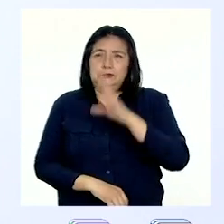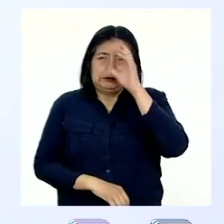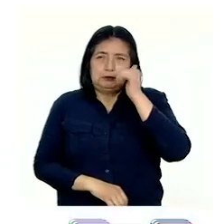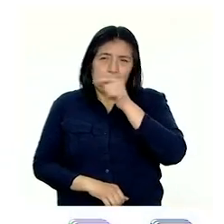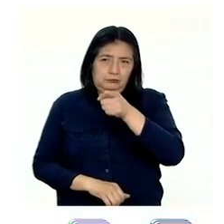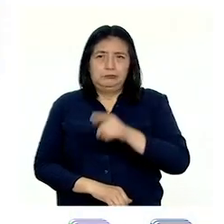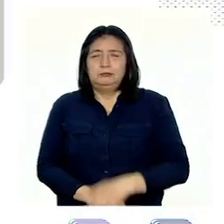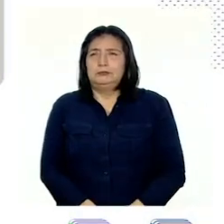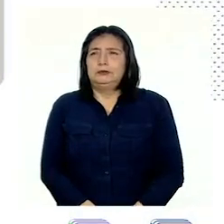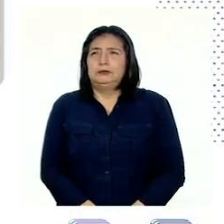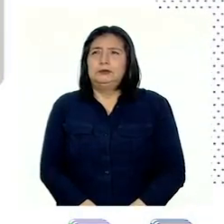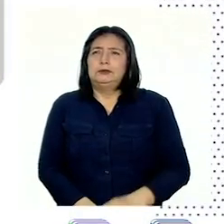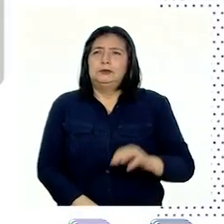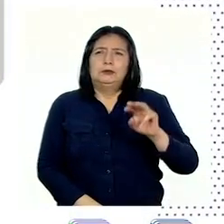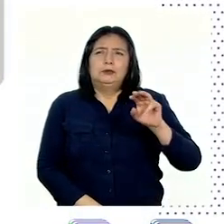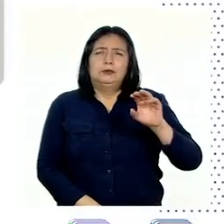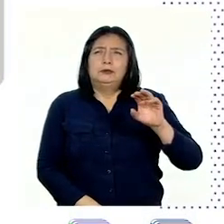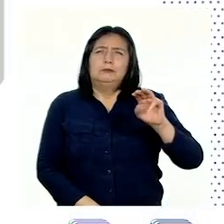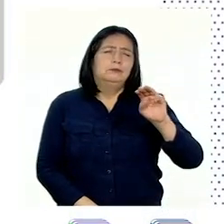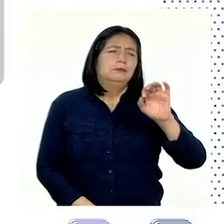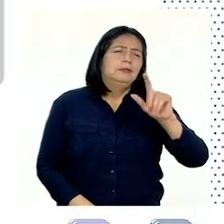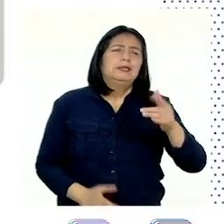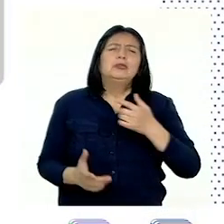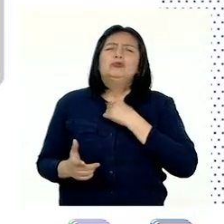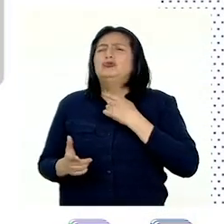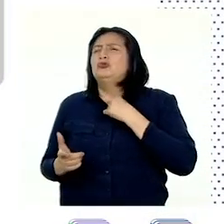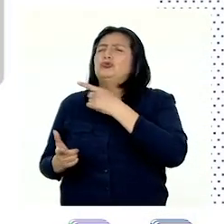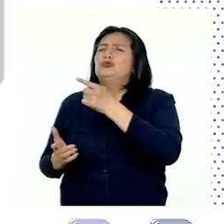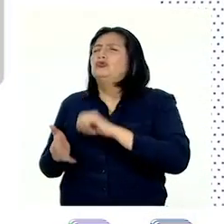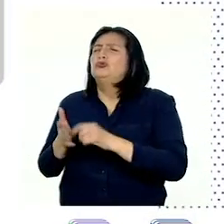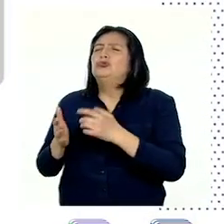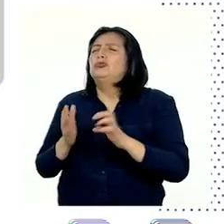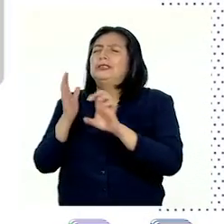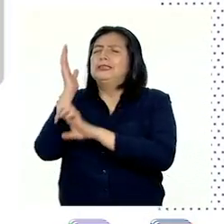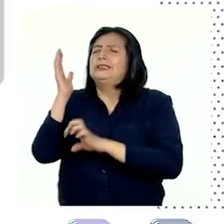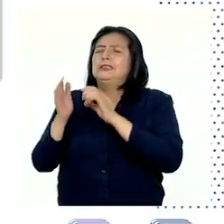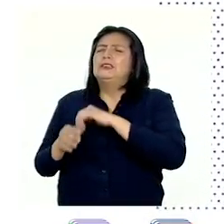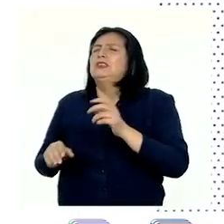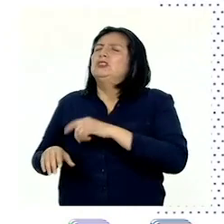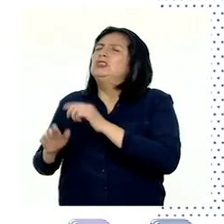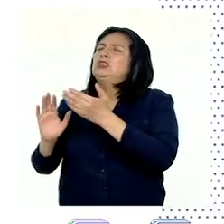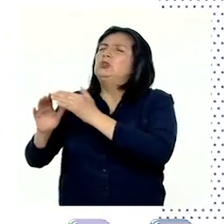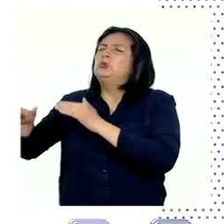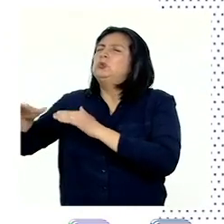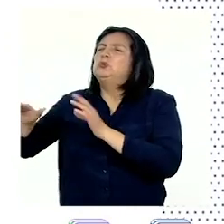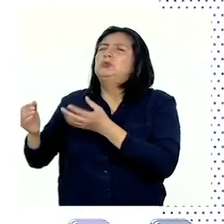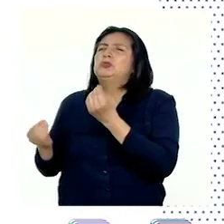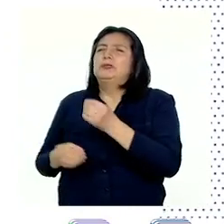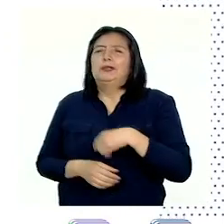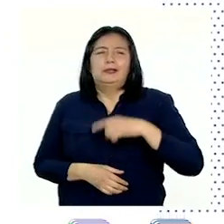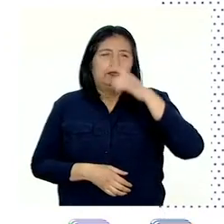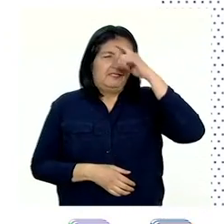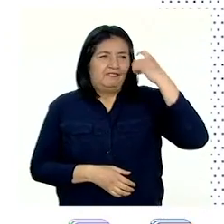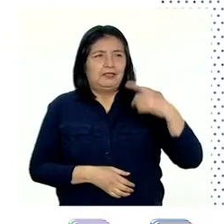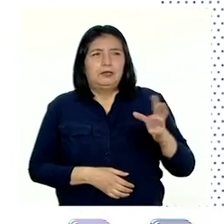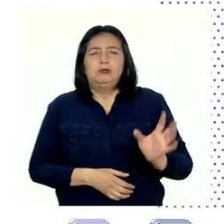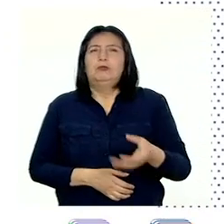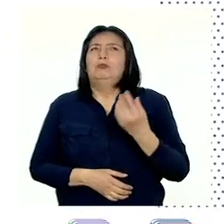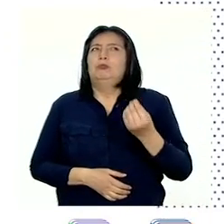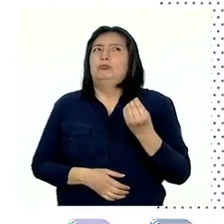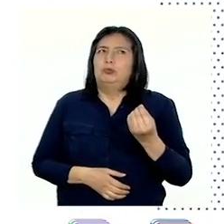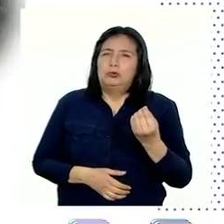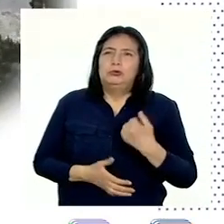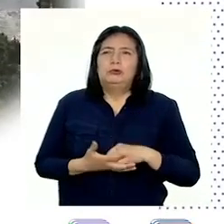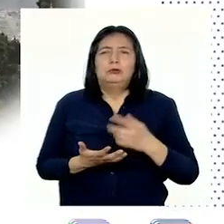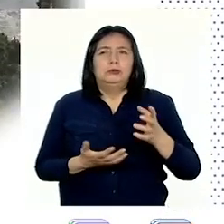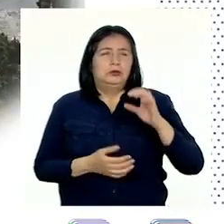chicos. Malky, ¿cuál estación te gustaría más en tu región? ¿Por qué? El verano, porque